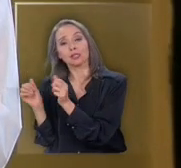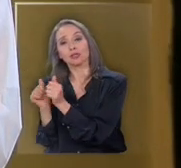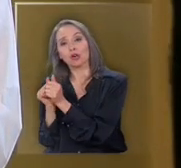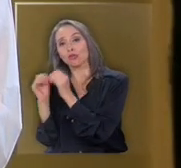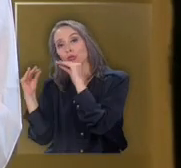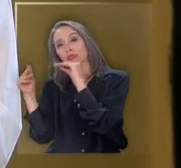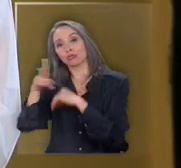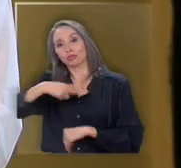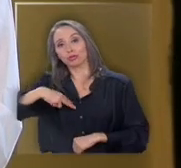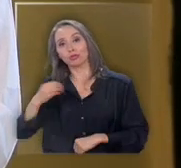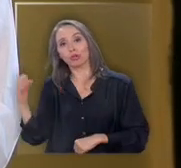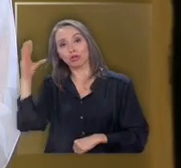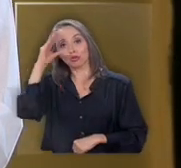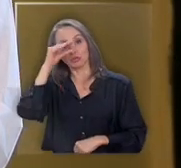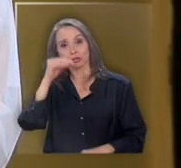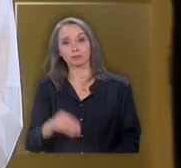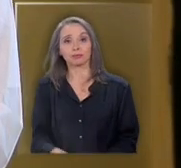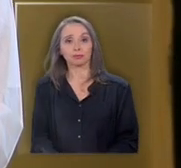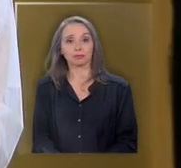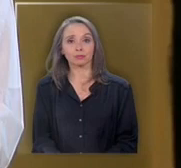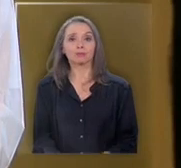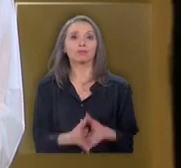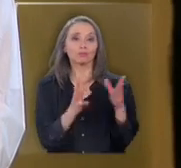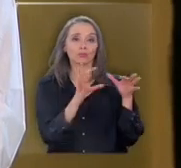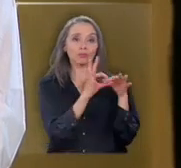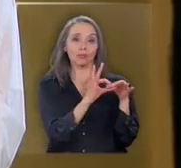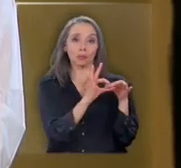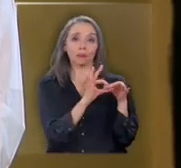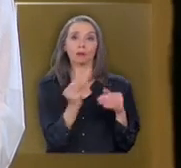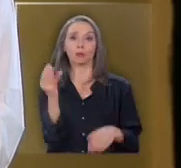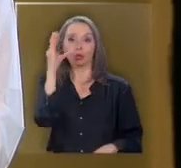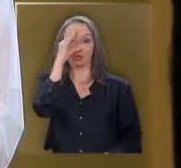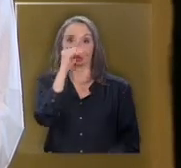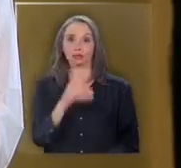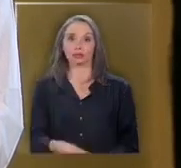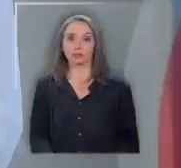con nosotros que tengas muy buenas noches muchas gracias algunas gracias